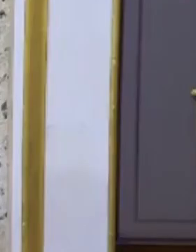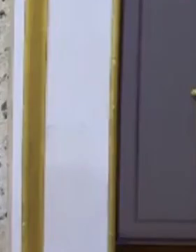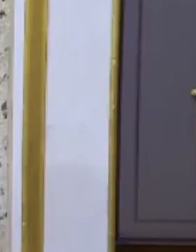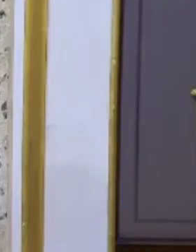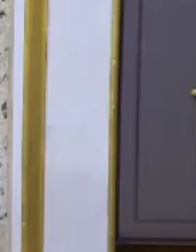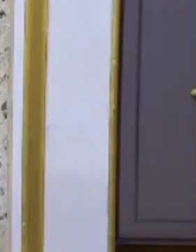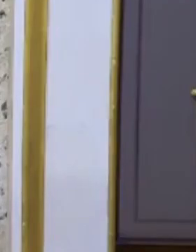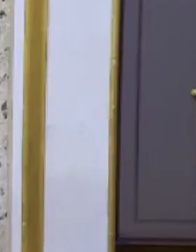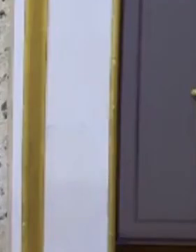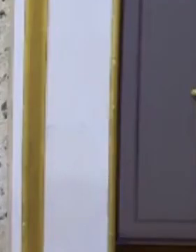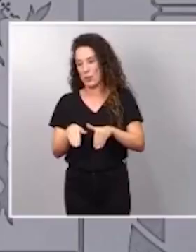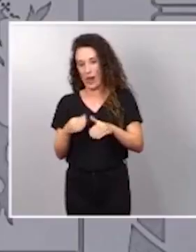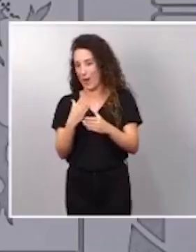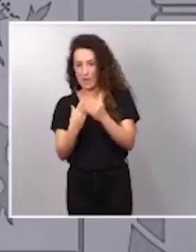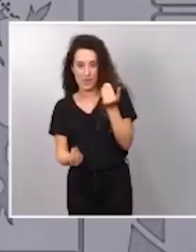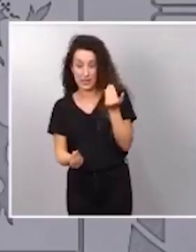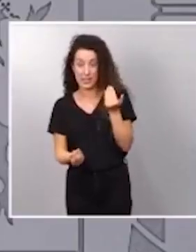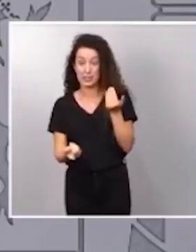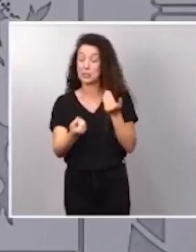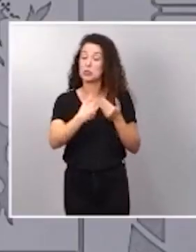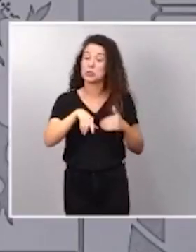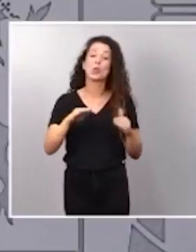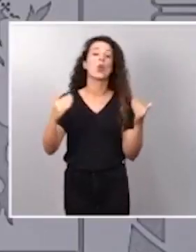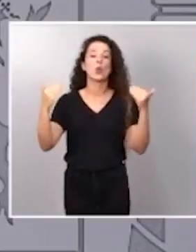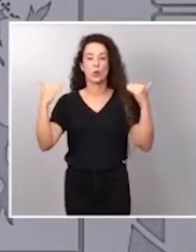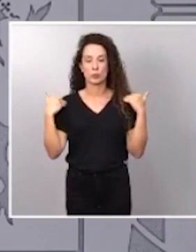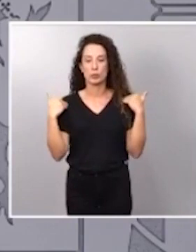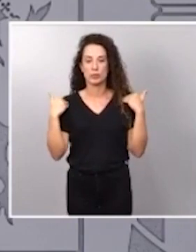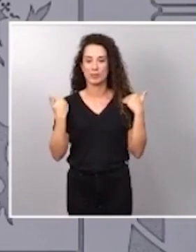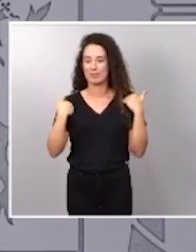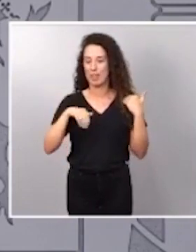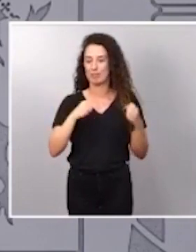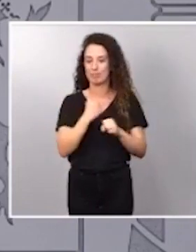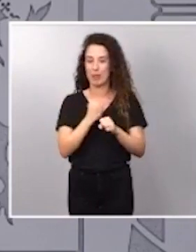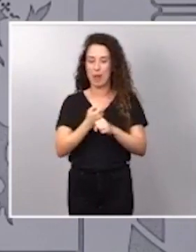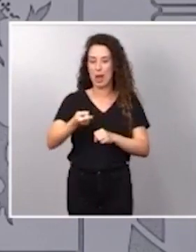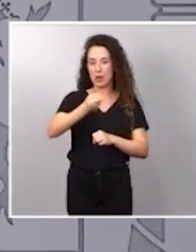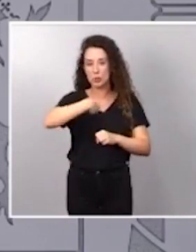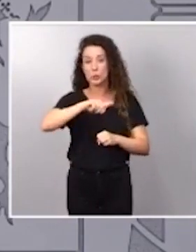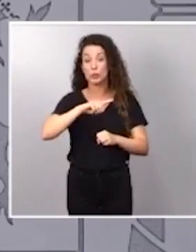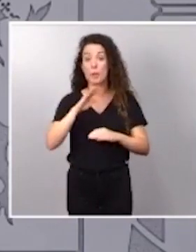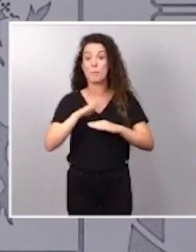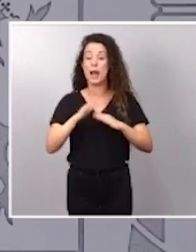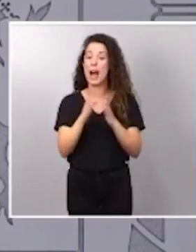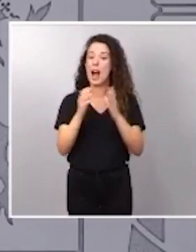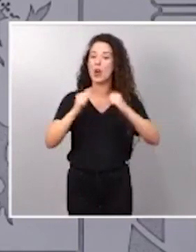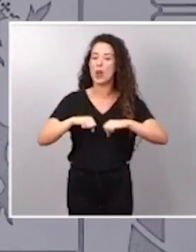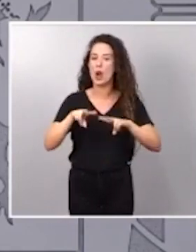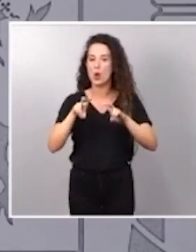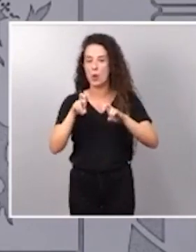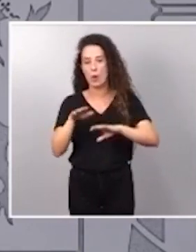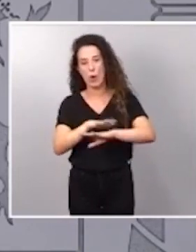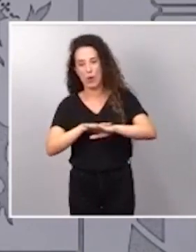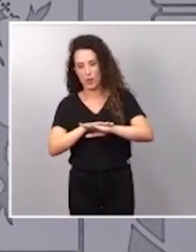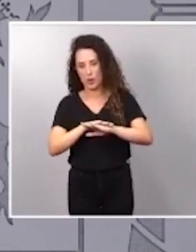el de la mayoría parlamentaria. Ahora mismo la aritmética dentro del Congreso de los Diputados no le da los números al candidato socialista.